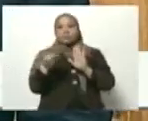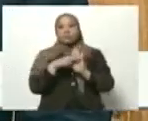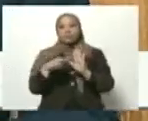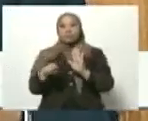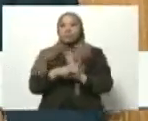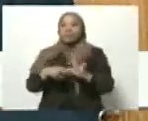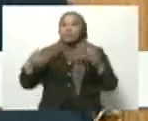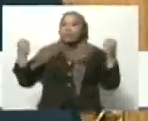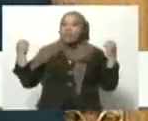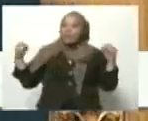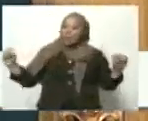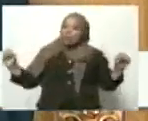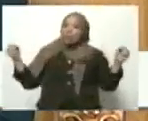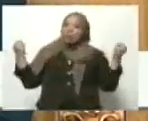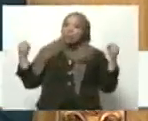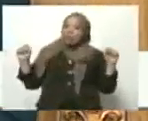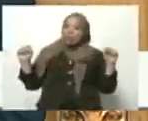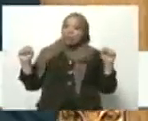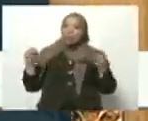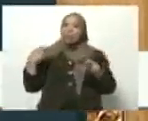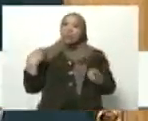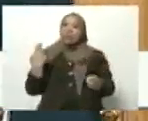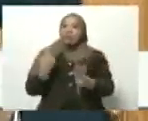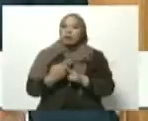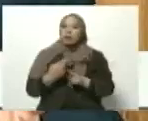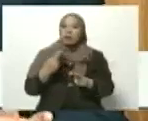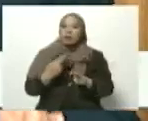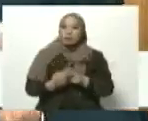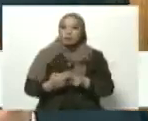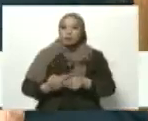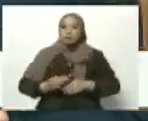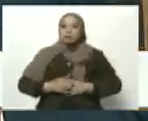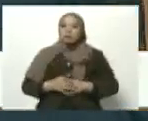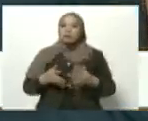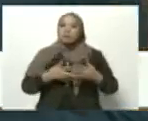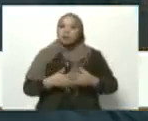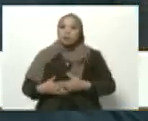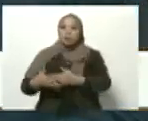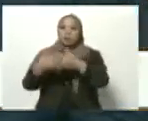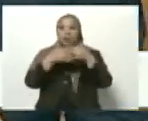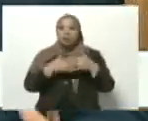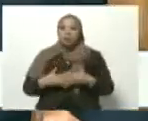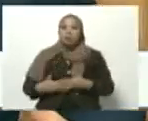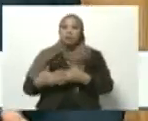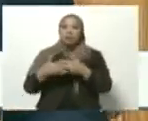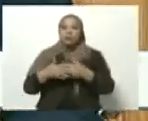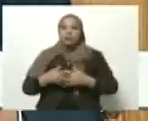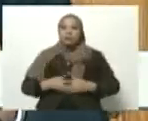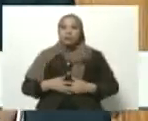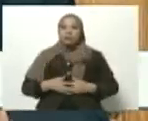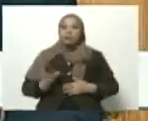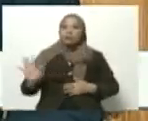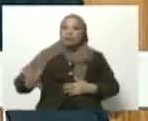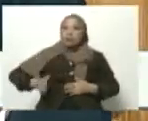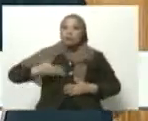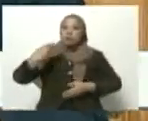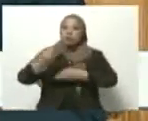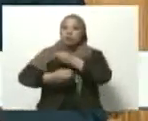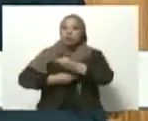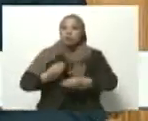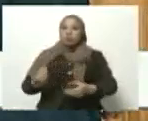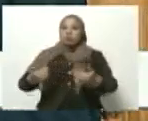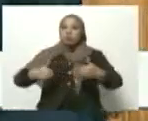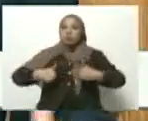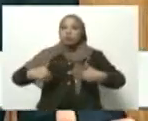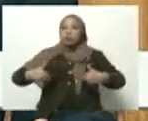el gran peligro. Unipolarismo de Estados Unidos en la OTAN y sus aliados que van a imponer sus reglas y su